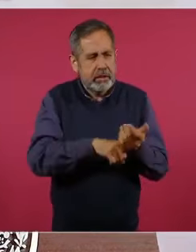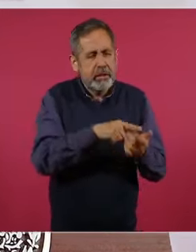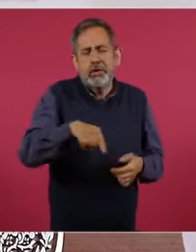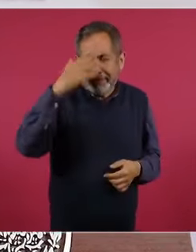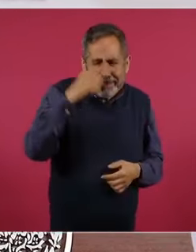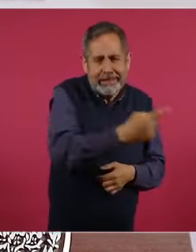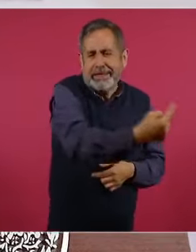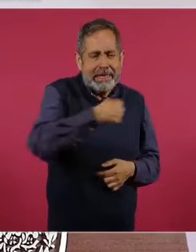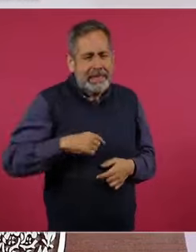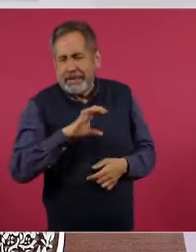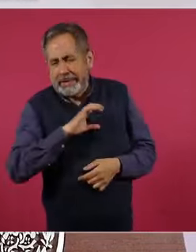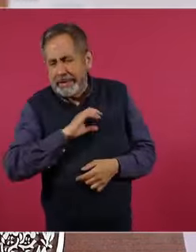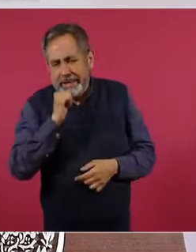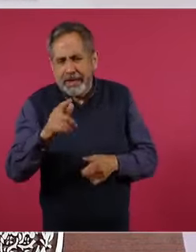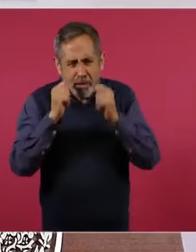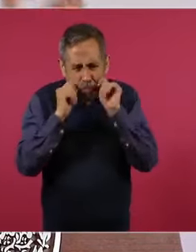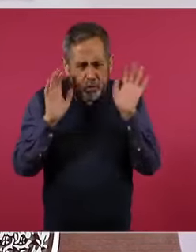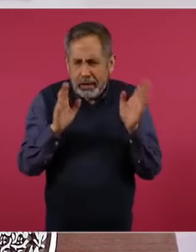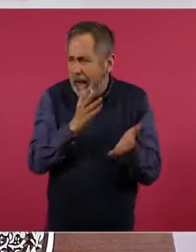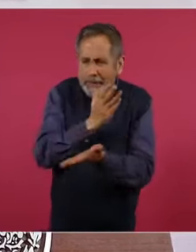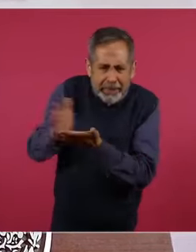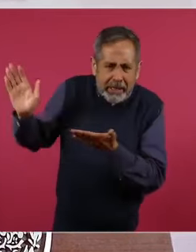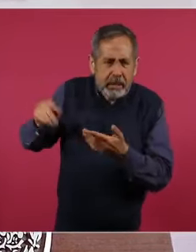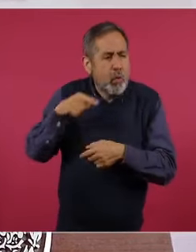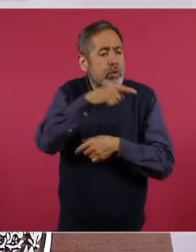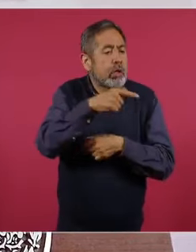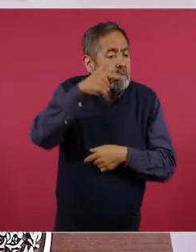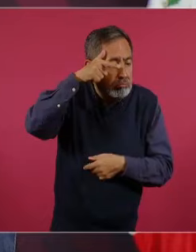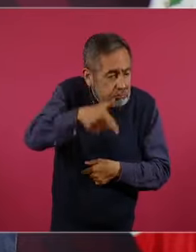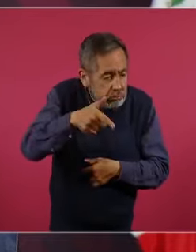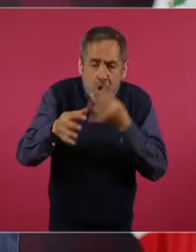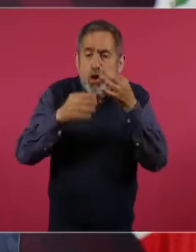quieren, pero pues eso es otra cosa.